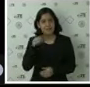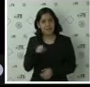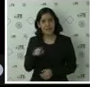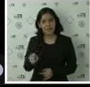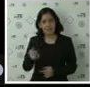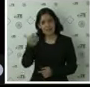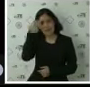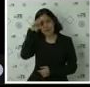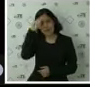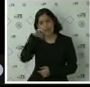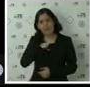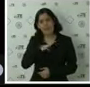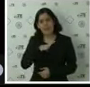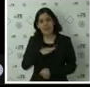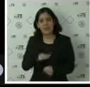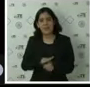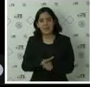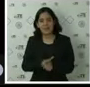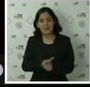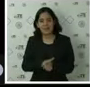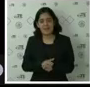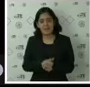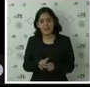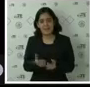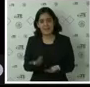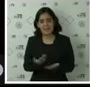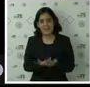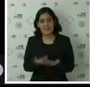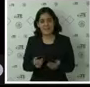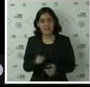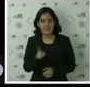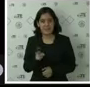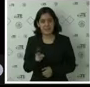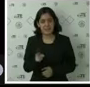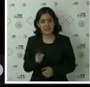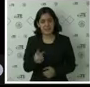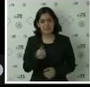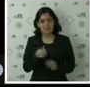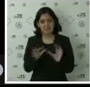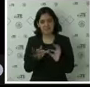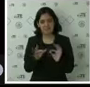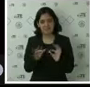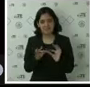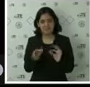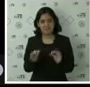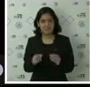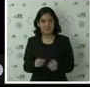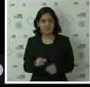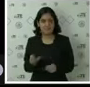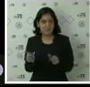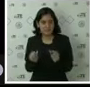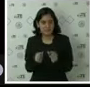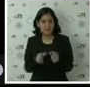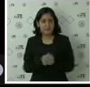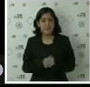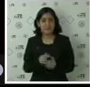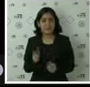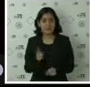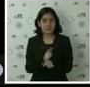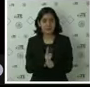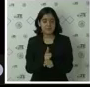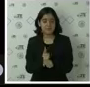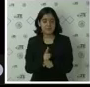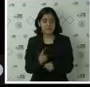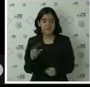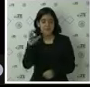la experiencia y sobre todo la réplica que podamos tener con tu persona. Leeré rapidísimo. Es licenciada en Ciencias